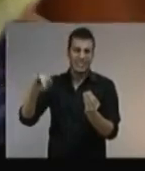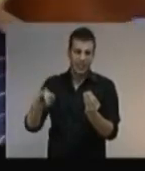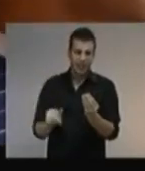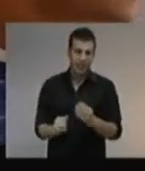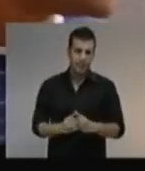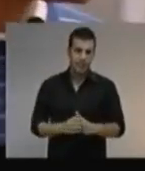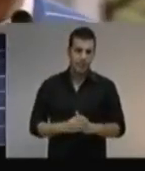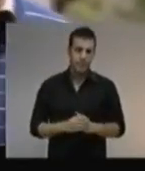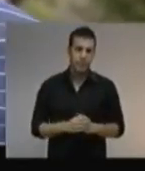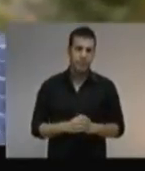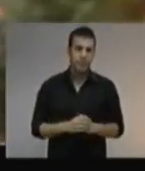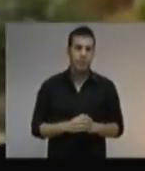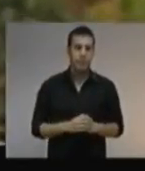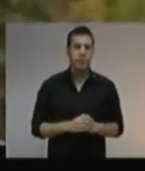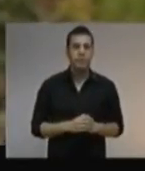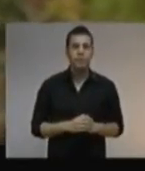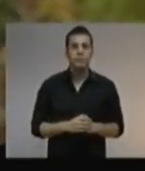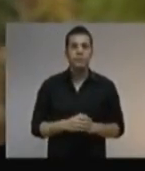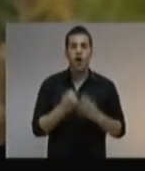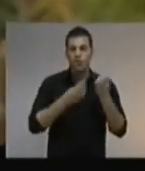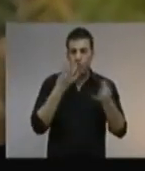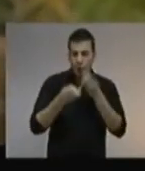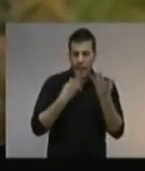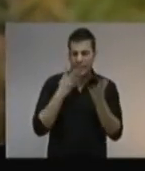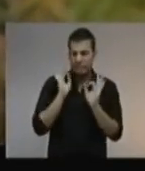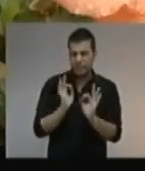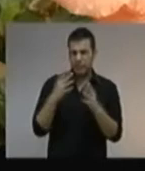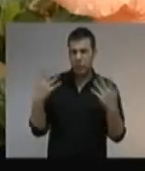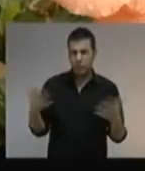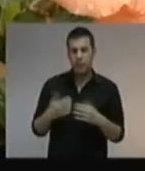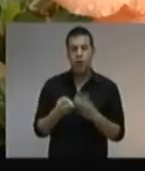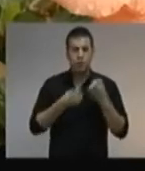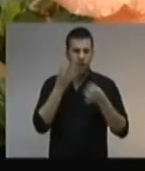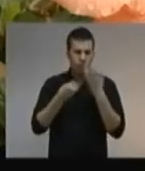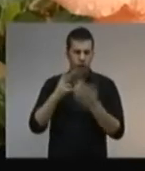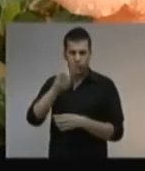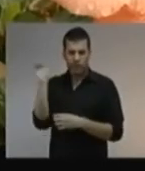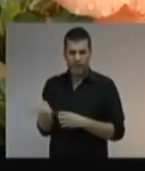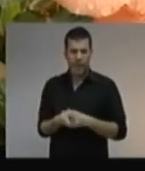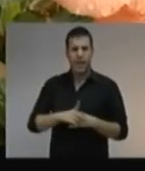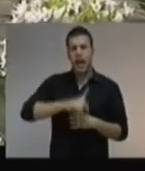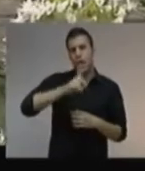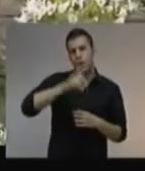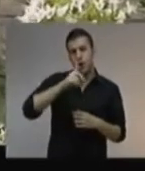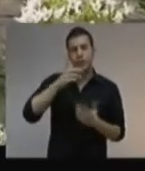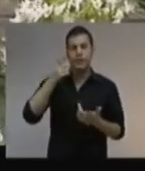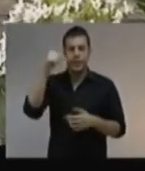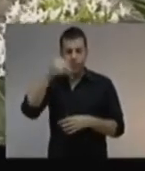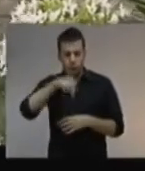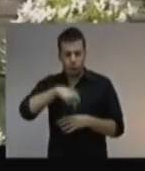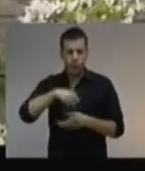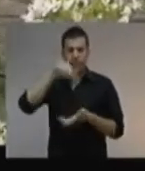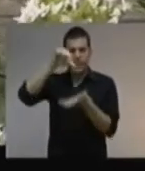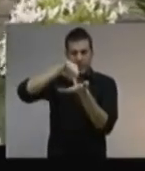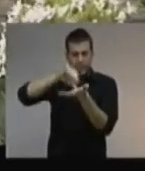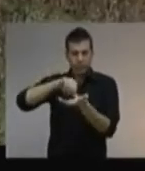tipo de plantas hacen diferencial a Gran Canaria? ¿Qué tipo de flora? Pues una flora muy variada, ¿no? Desde el norte de la isla, lo que es el sur y lo que es la